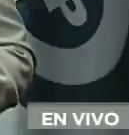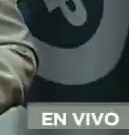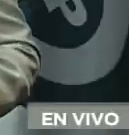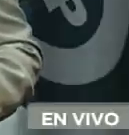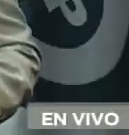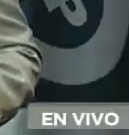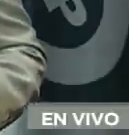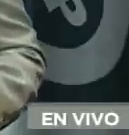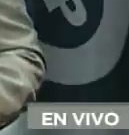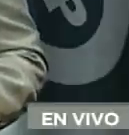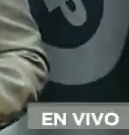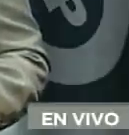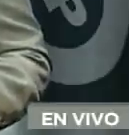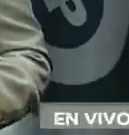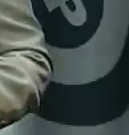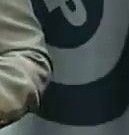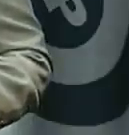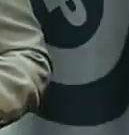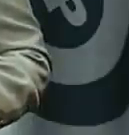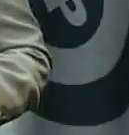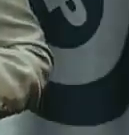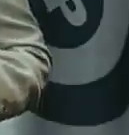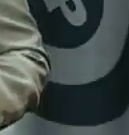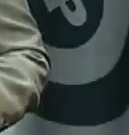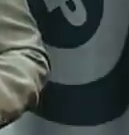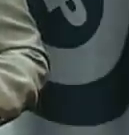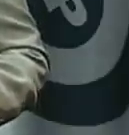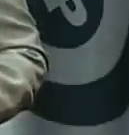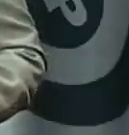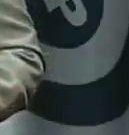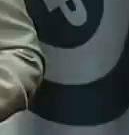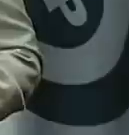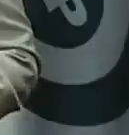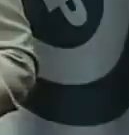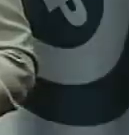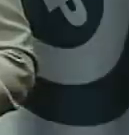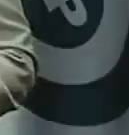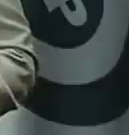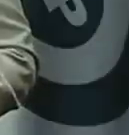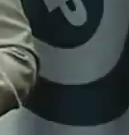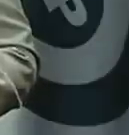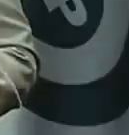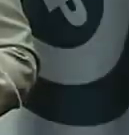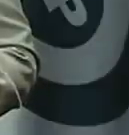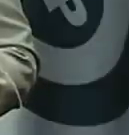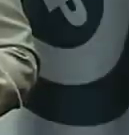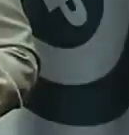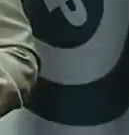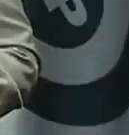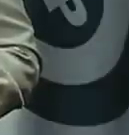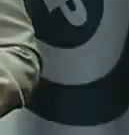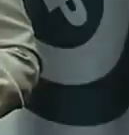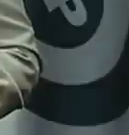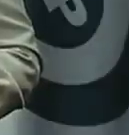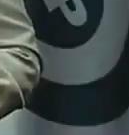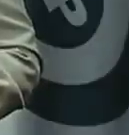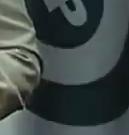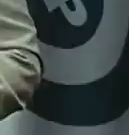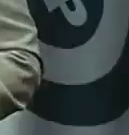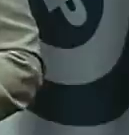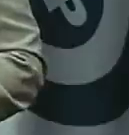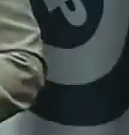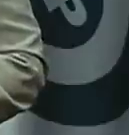que ocultar y que en el marco de este memorándum que saludamos y felicitamos de entendimiento,